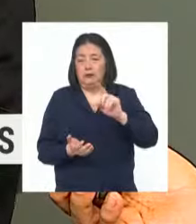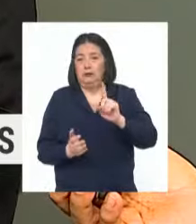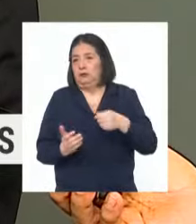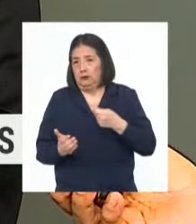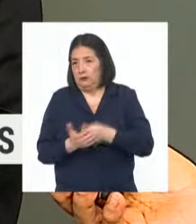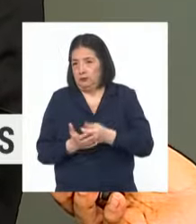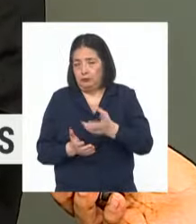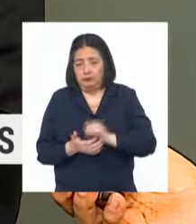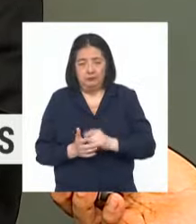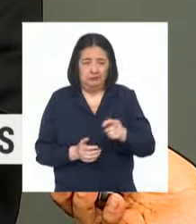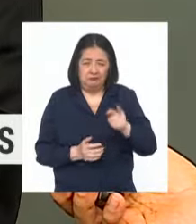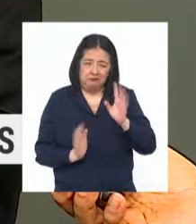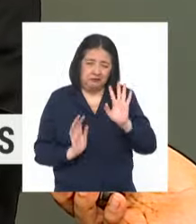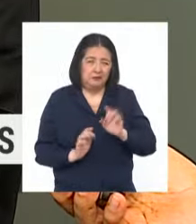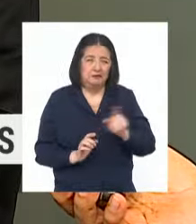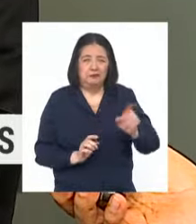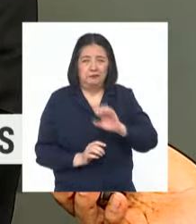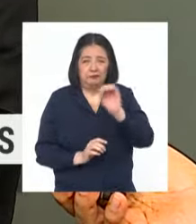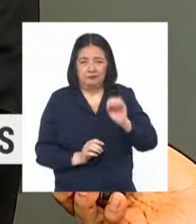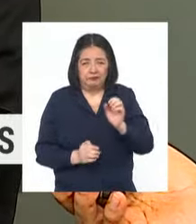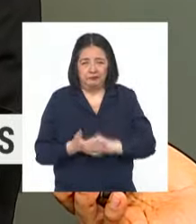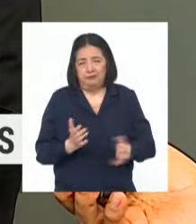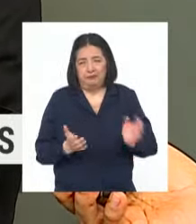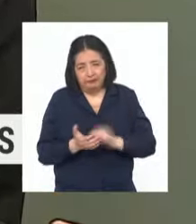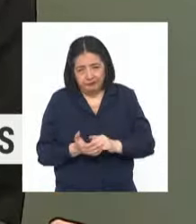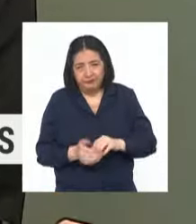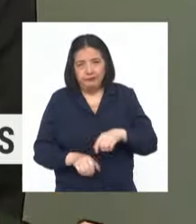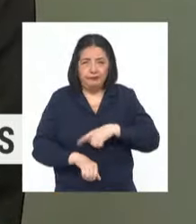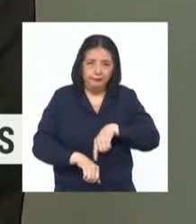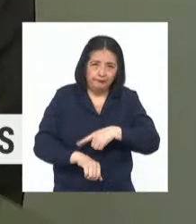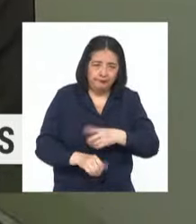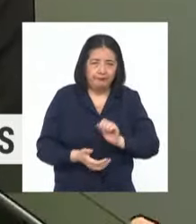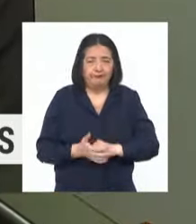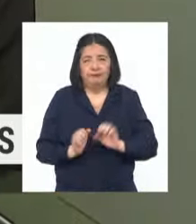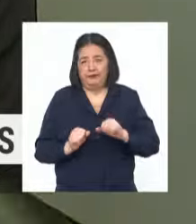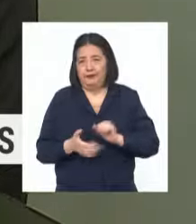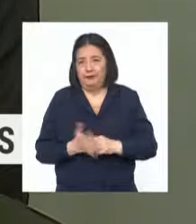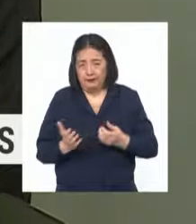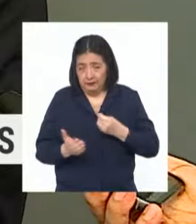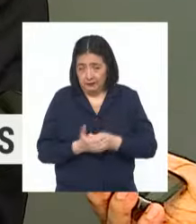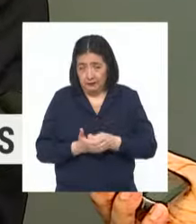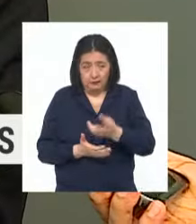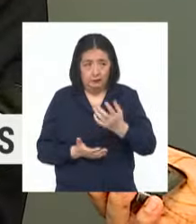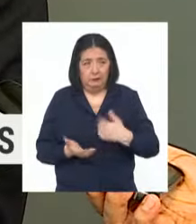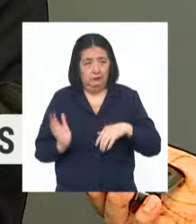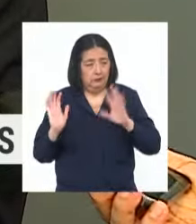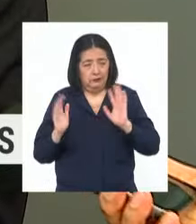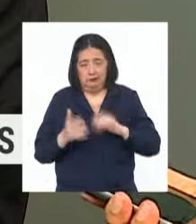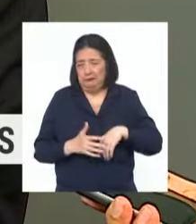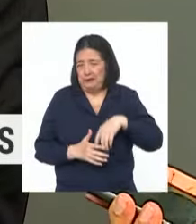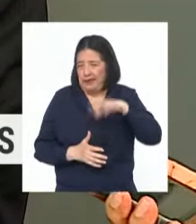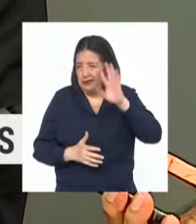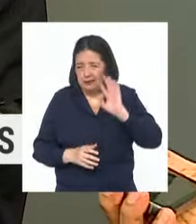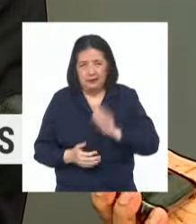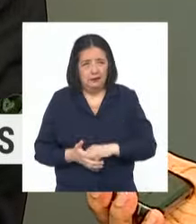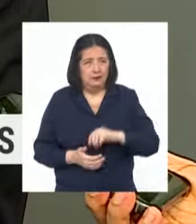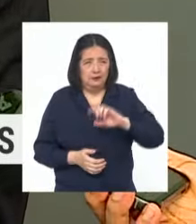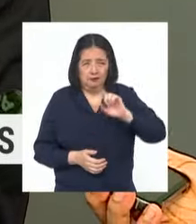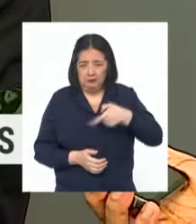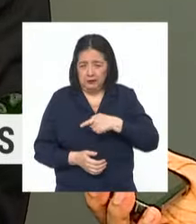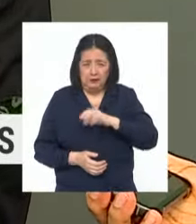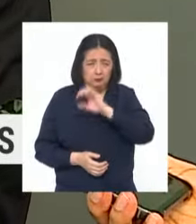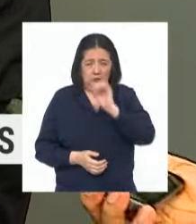los intereses, que ellos, no solamente intereses, sino cargos o moras, y por tanto lo que terminas pagando es mucho más del